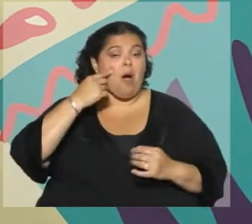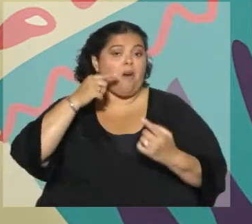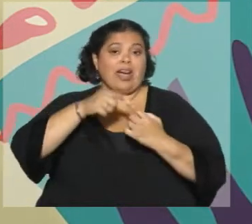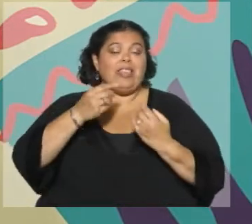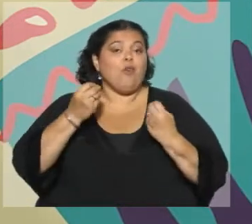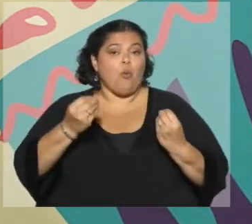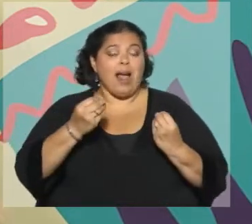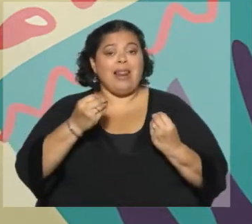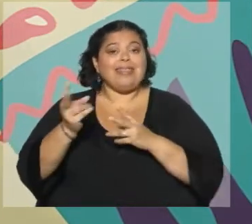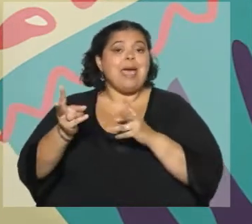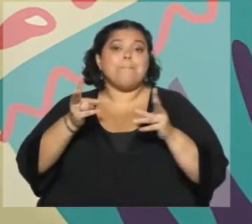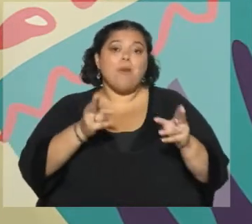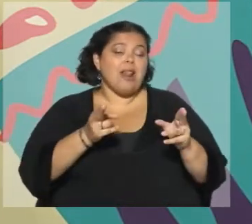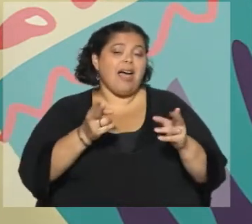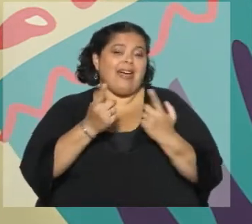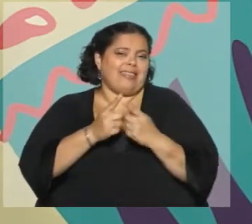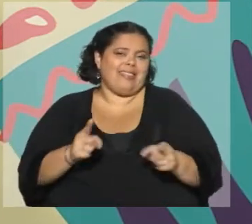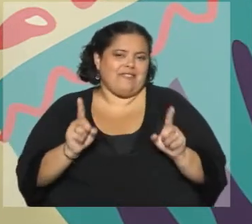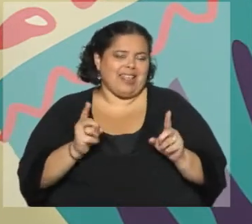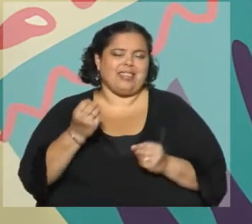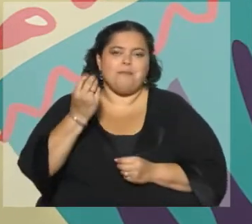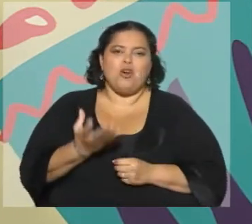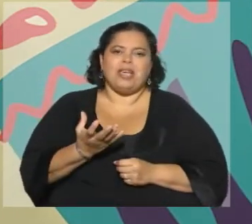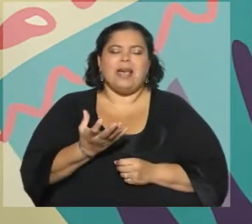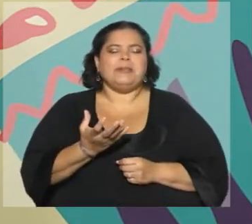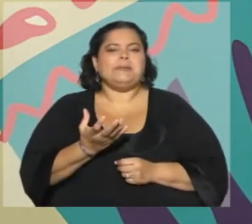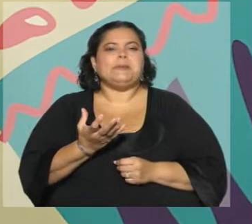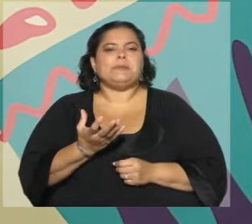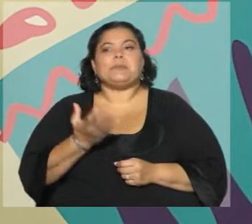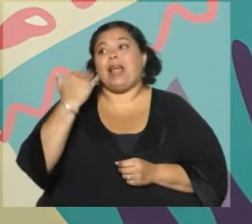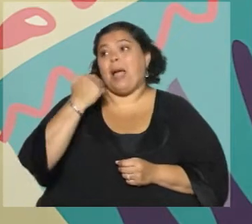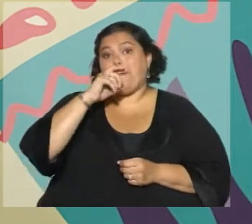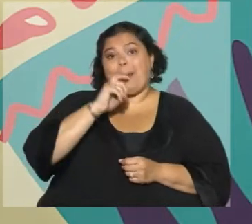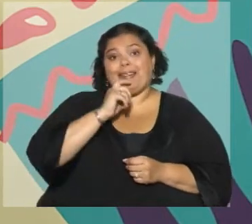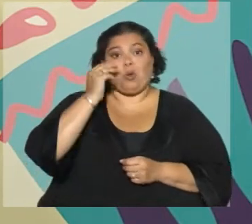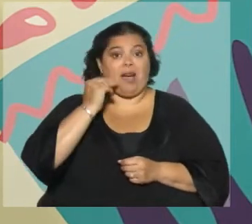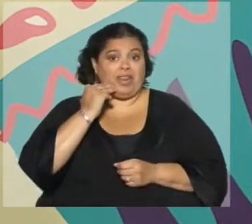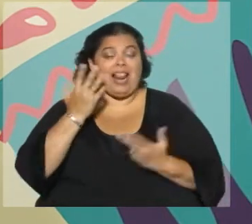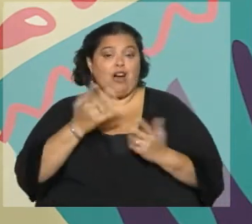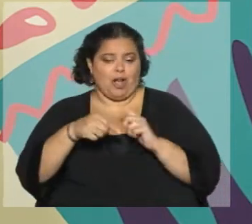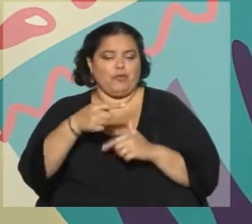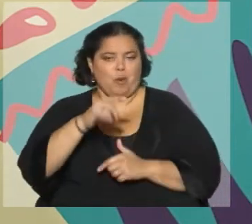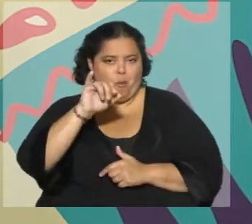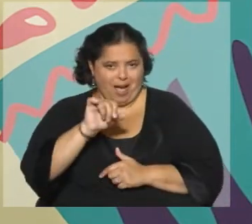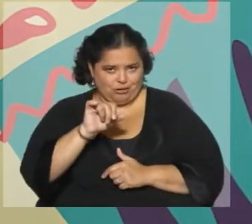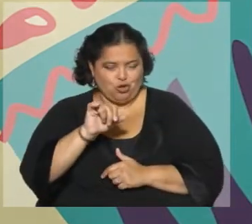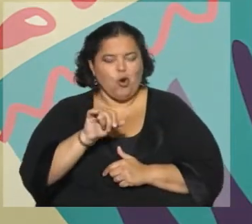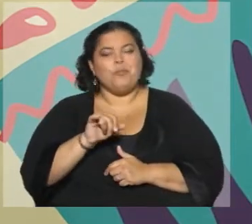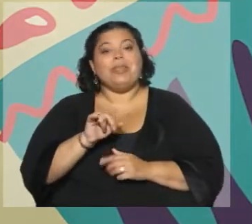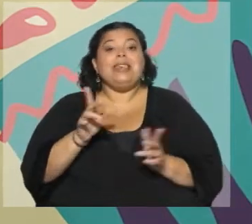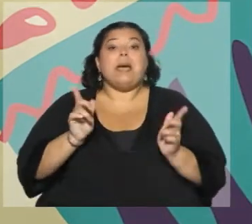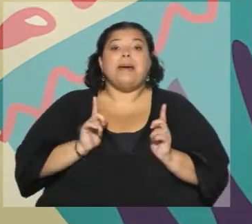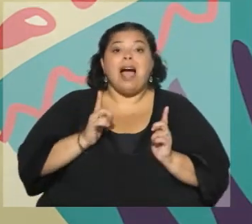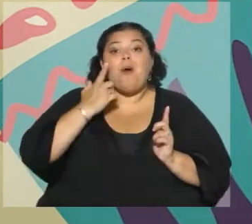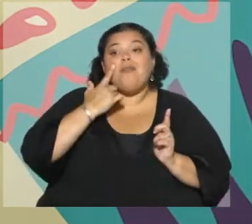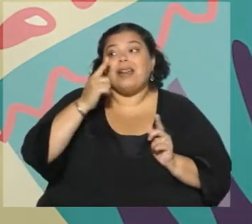poco fuera normal porque venimos donde podrán marzo abril ahora vamos a ir el mayo y bueno esperando que